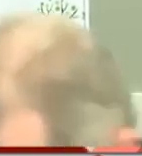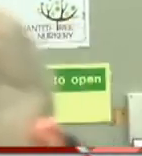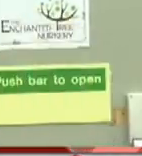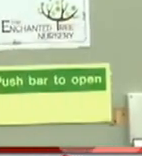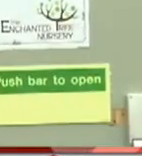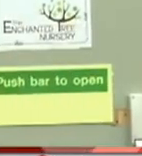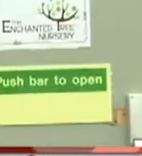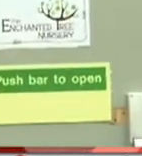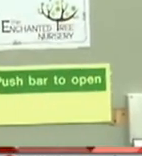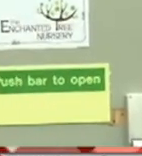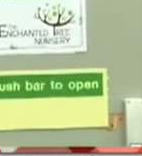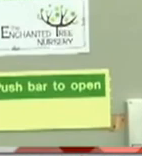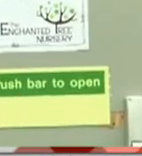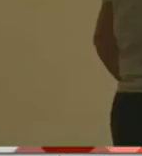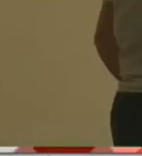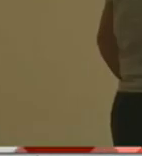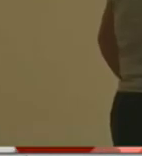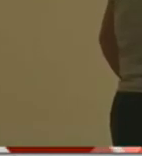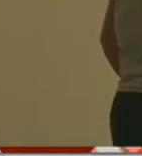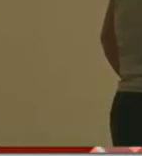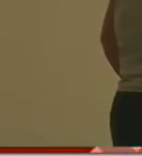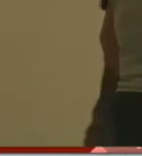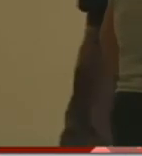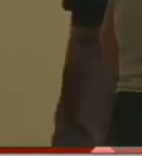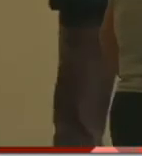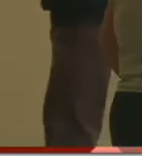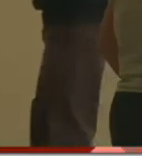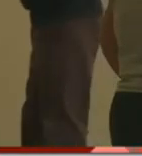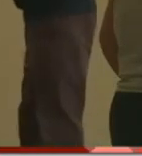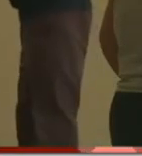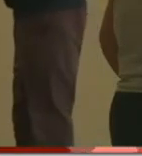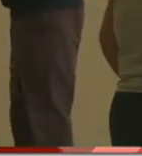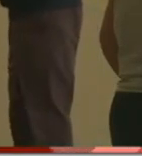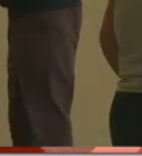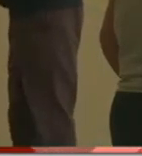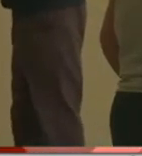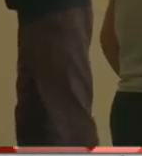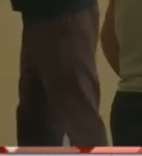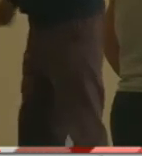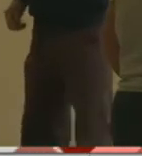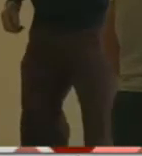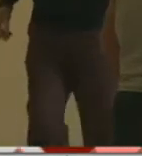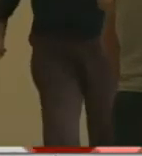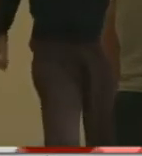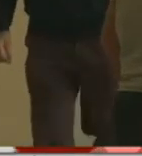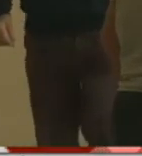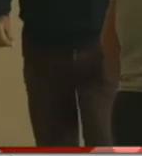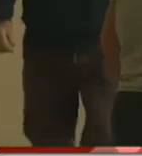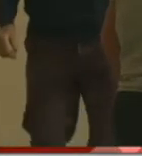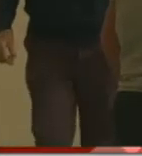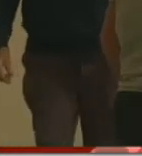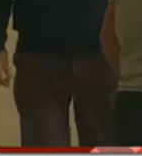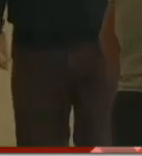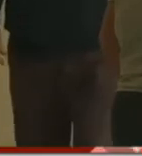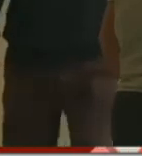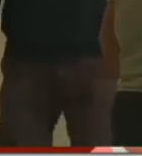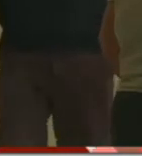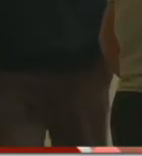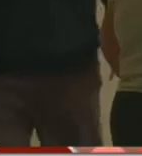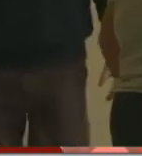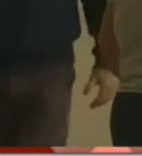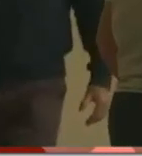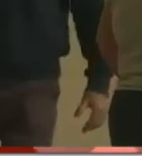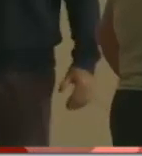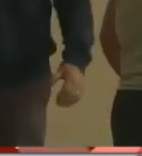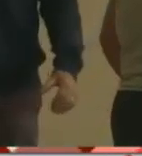escritos principalmente en alemán e incluían mensajes negativos sobre la canciller alemana Angela Merkel. Además de los mensajes de